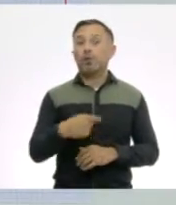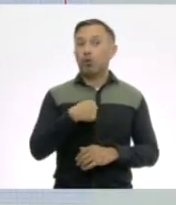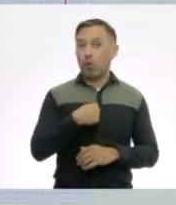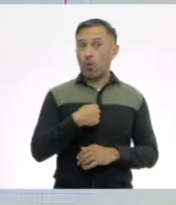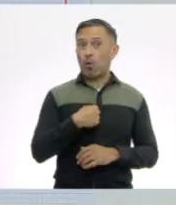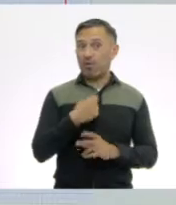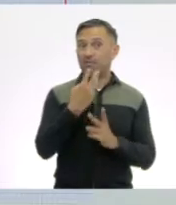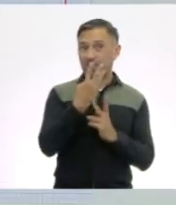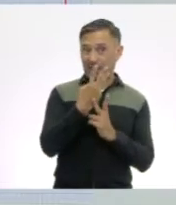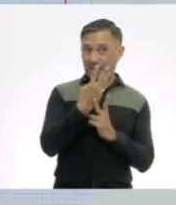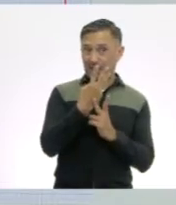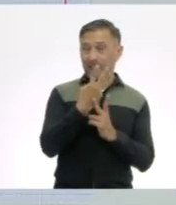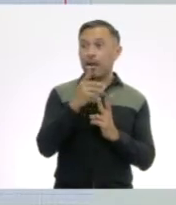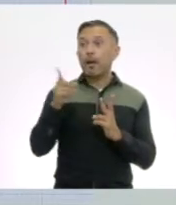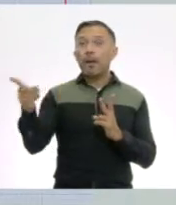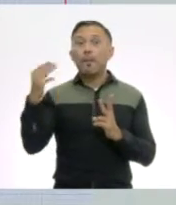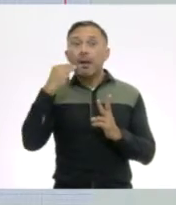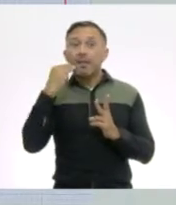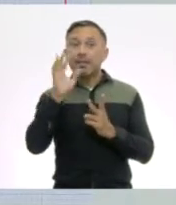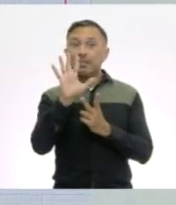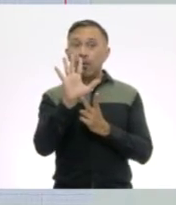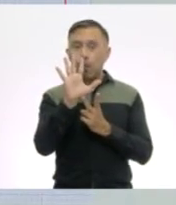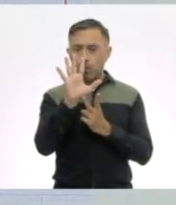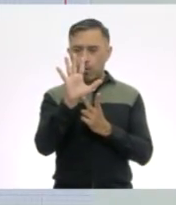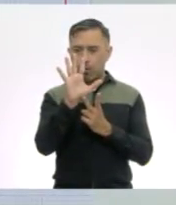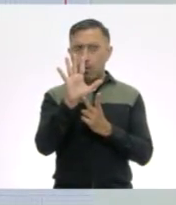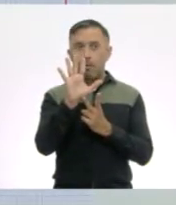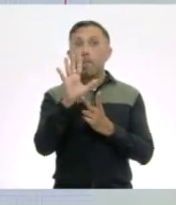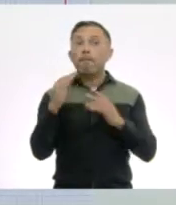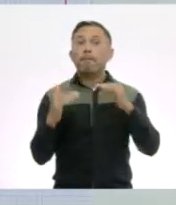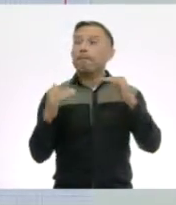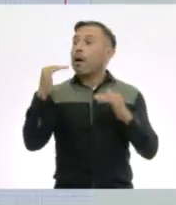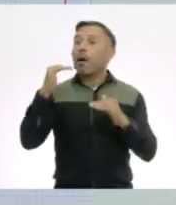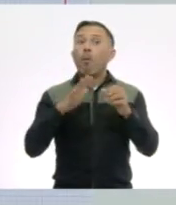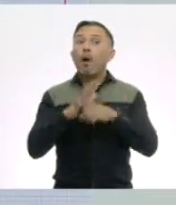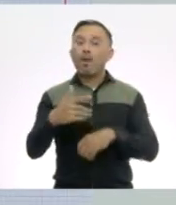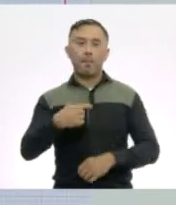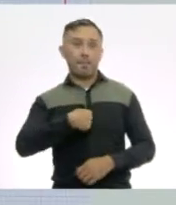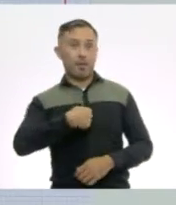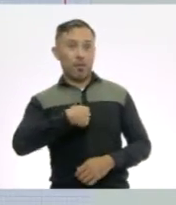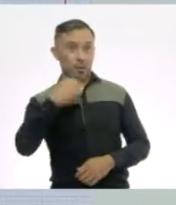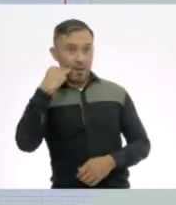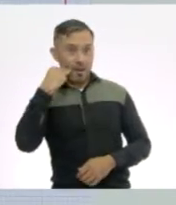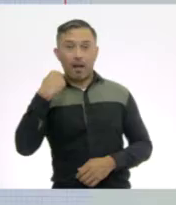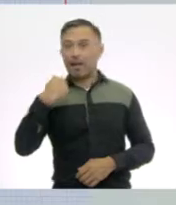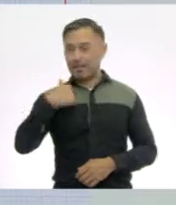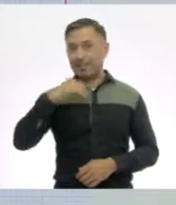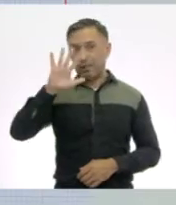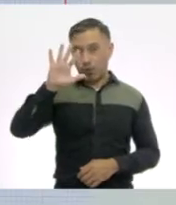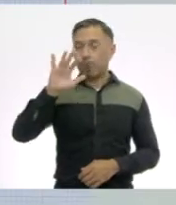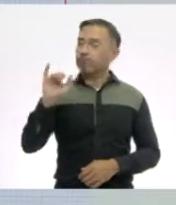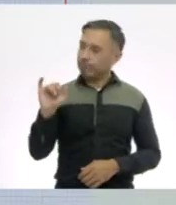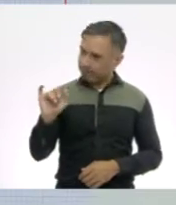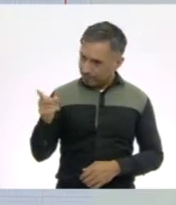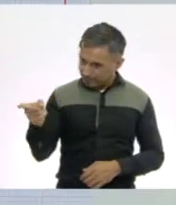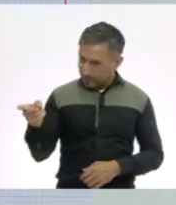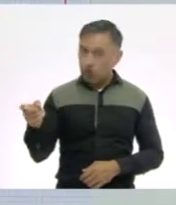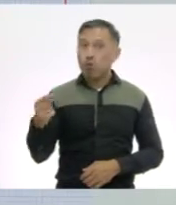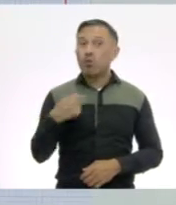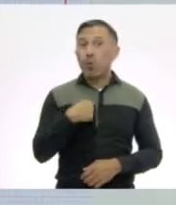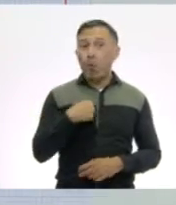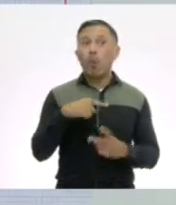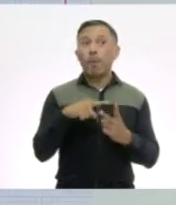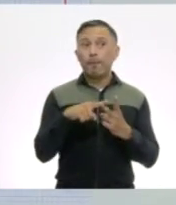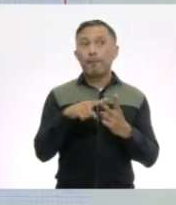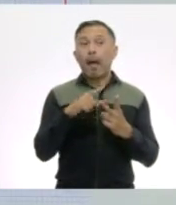¿Cuál es mayor? El mío. Sí. El 5. Y entonces, aunque yo tenga todavía milésimos y